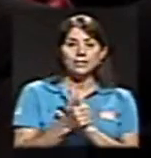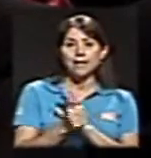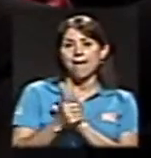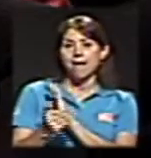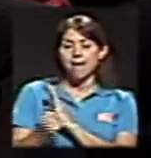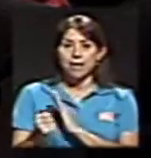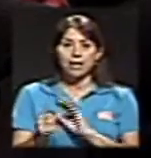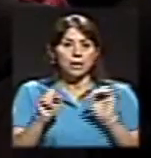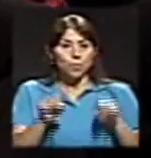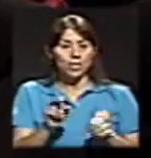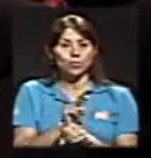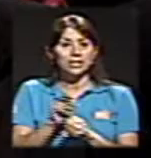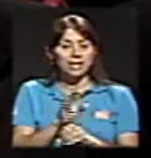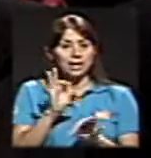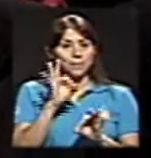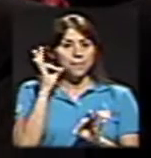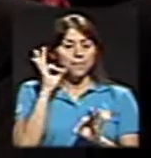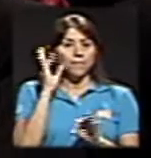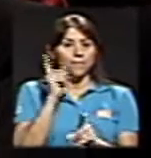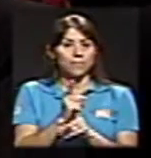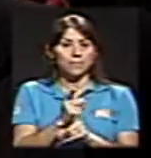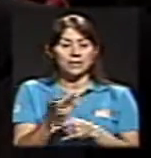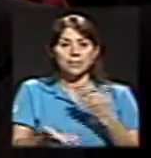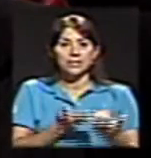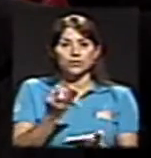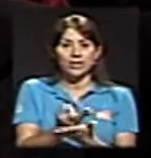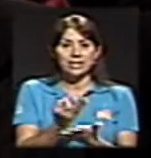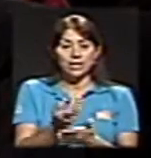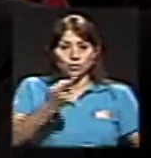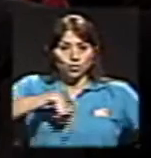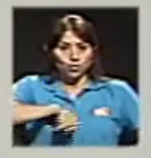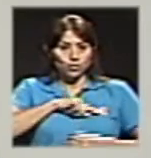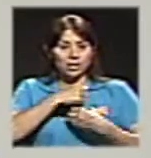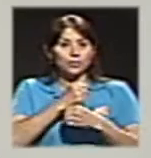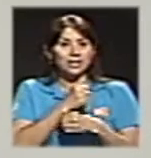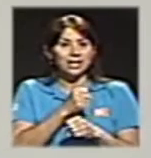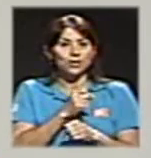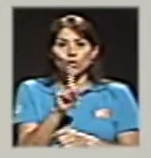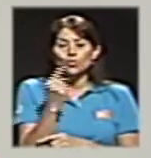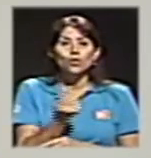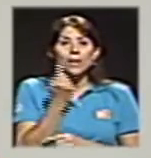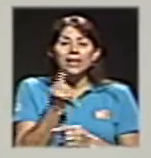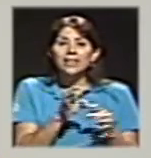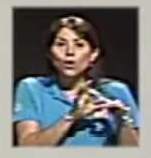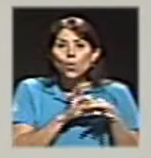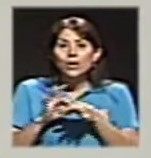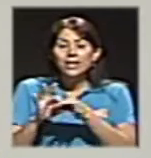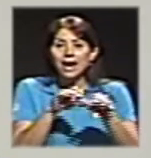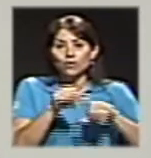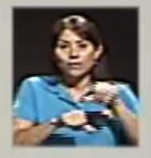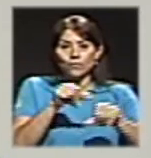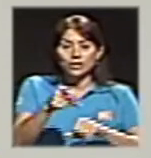poder utilizar apropiadamente los servicios financieros. Lo que estamos haciendo no solo es coordinar los esfuerzos en la superintendencia, sino que